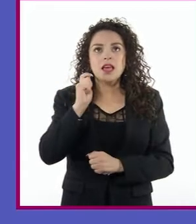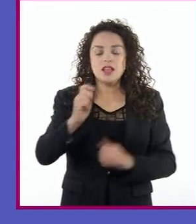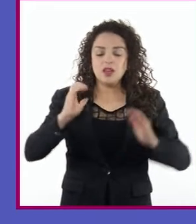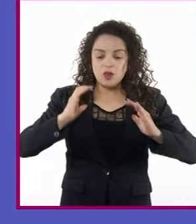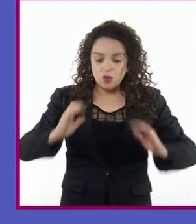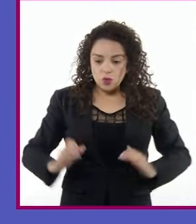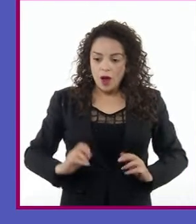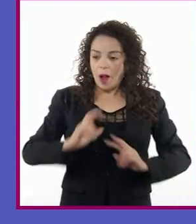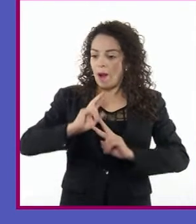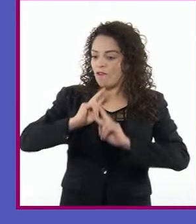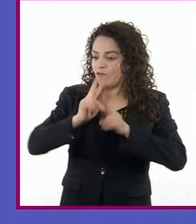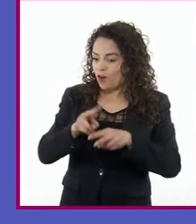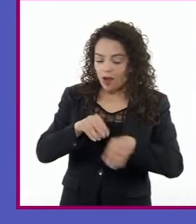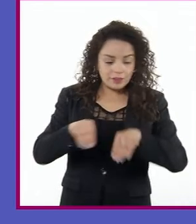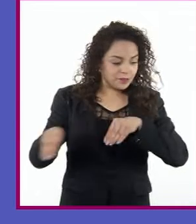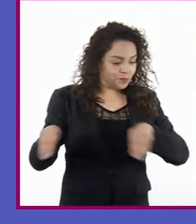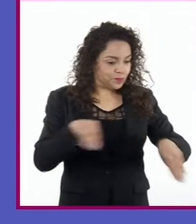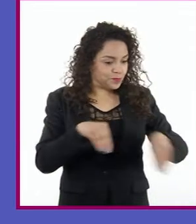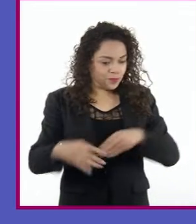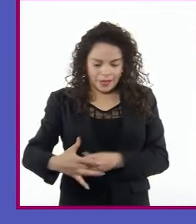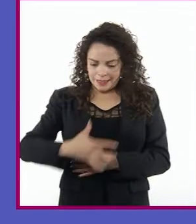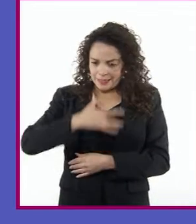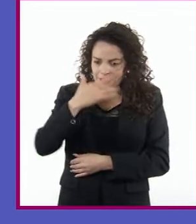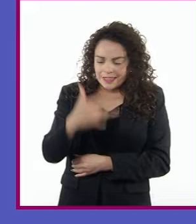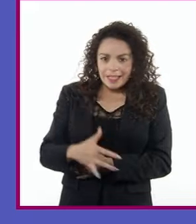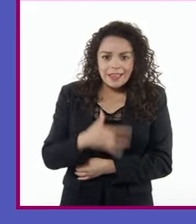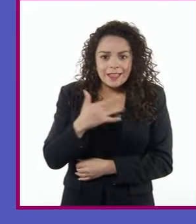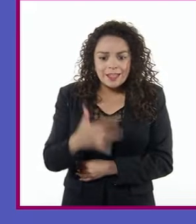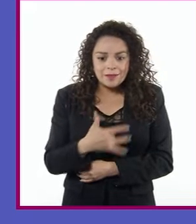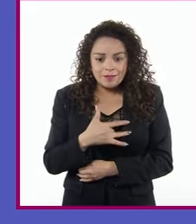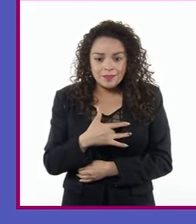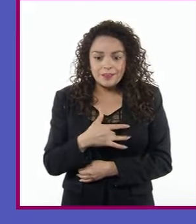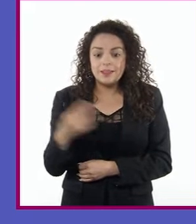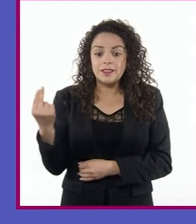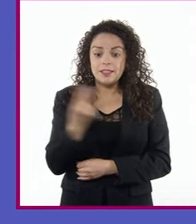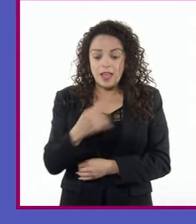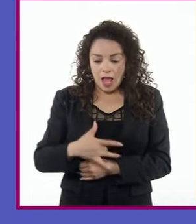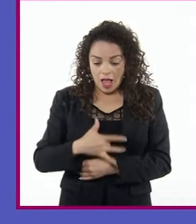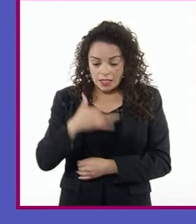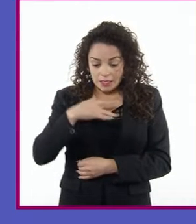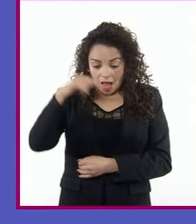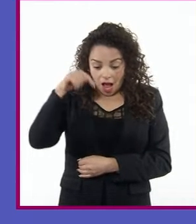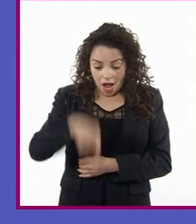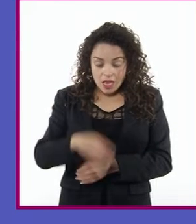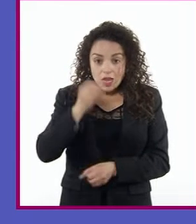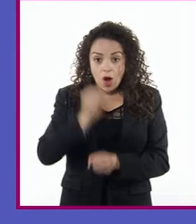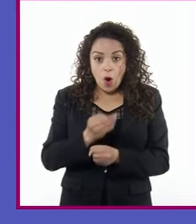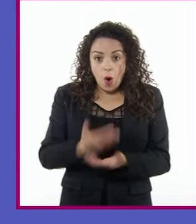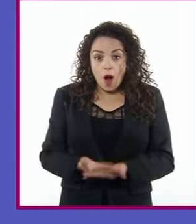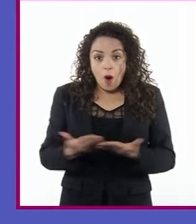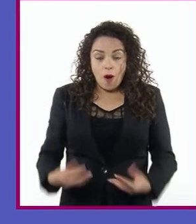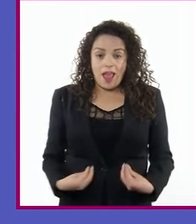nuestros movimientos, de nuestros sentimientos, de sentirnos vivos aquí y ahora.